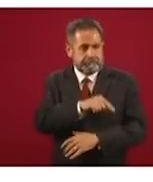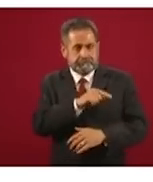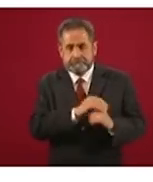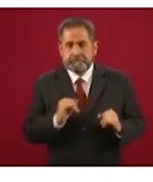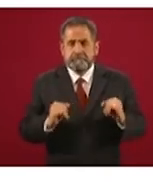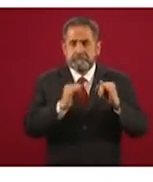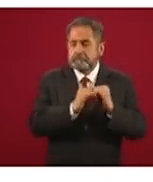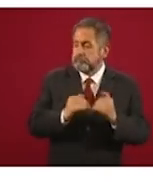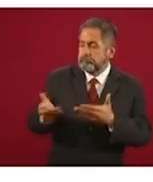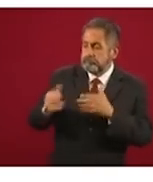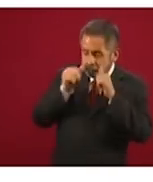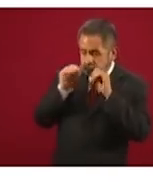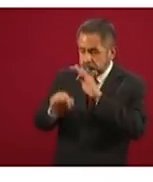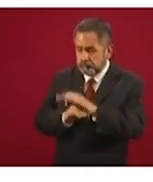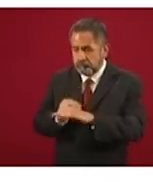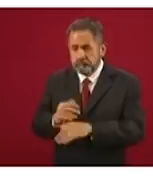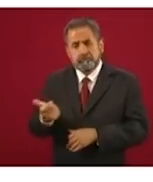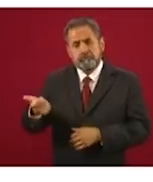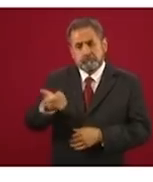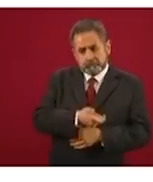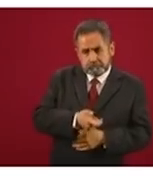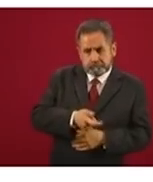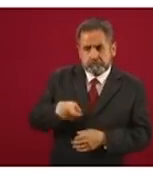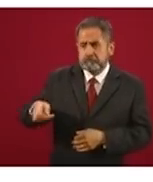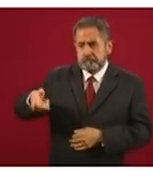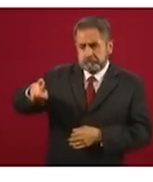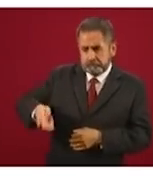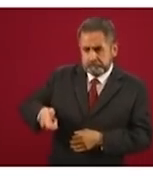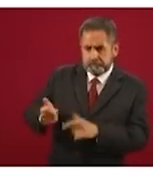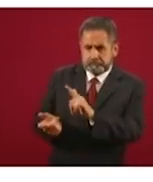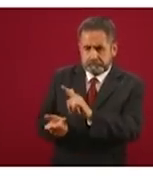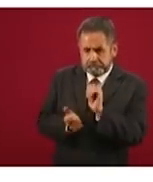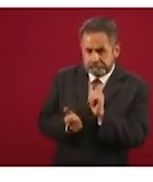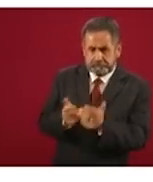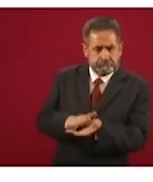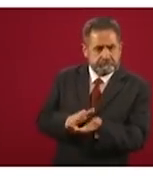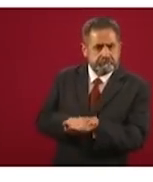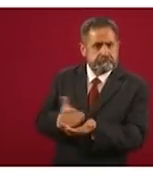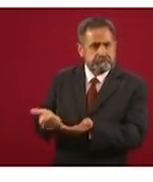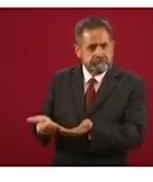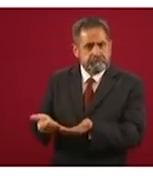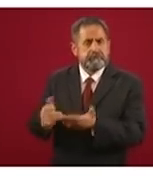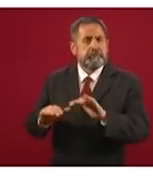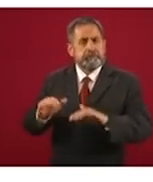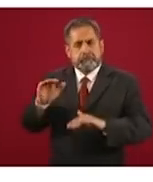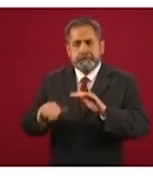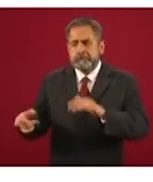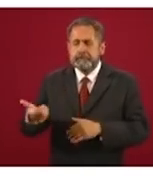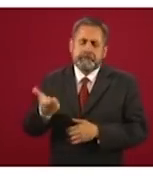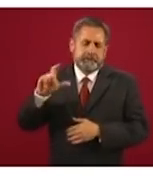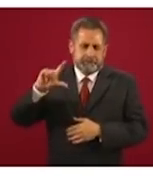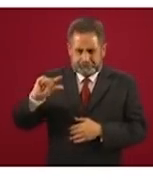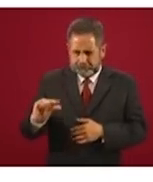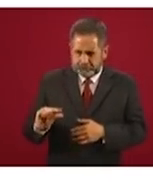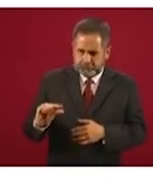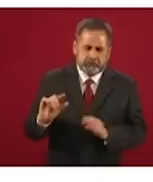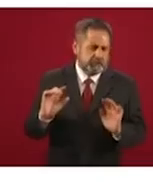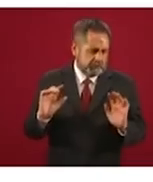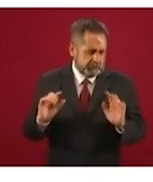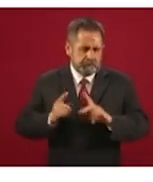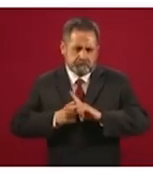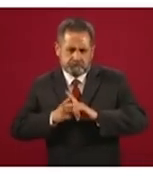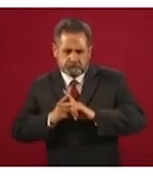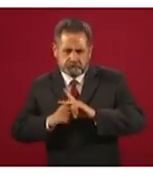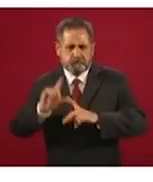institución hospitalaria, se le cobra y se le cobra una cantidad que en algunos casos es muy pequeña, de acuerdo a un